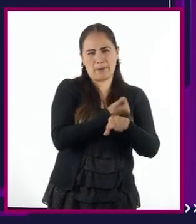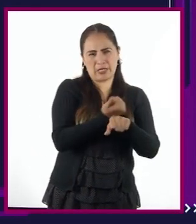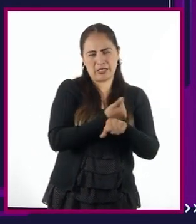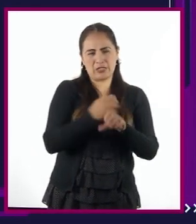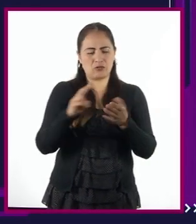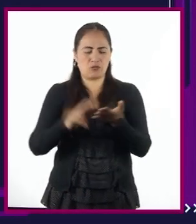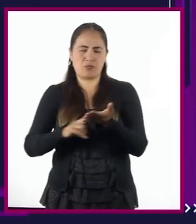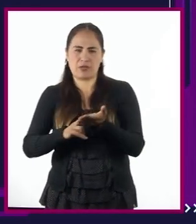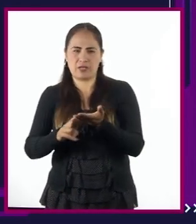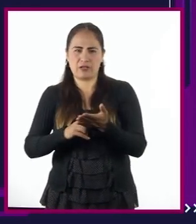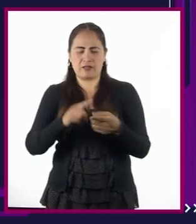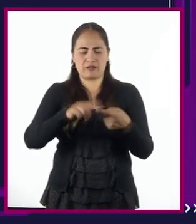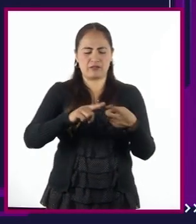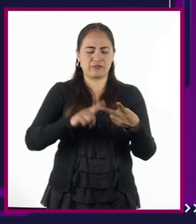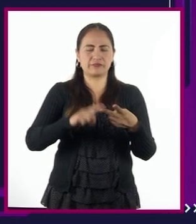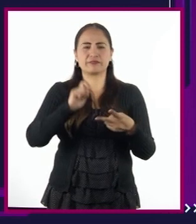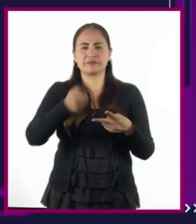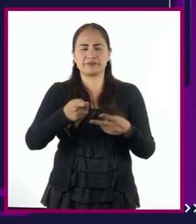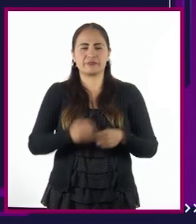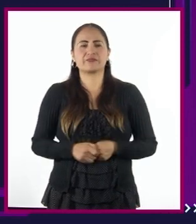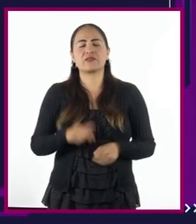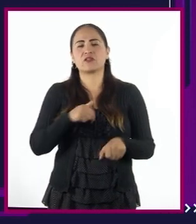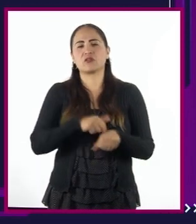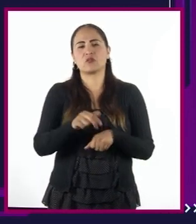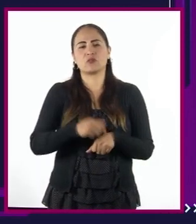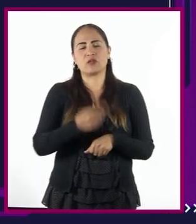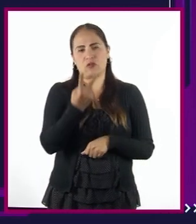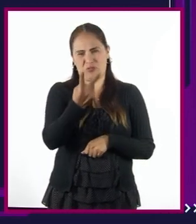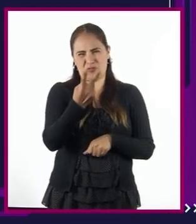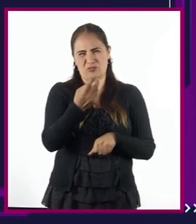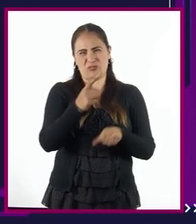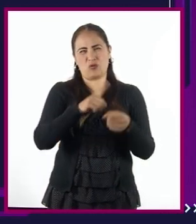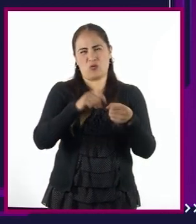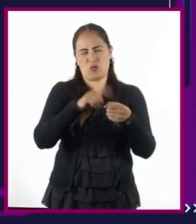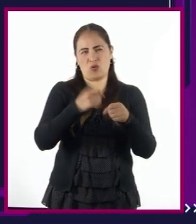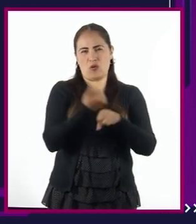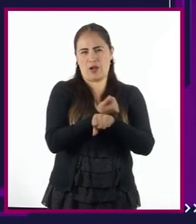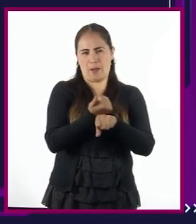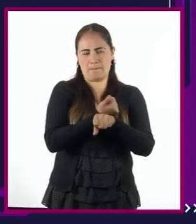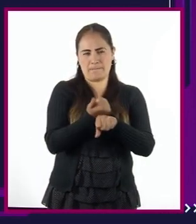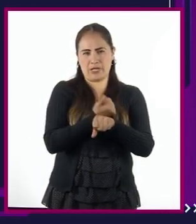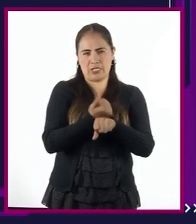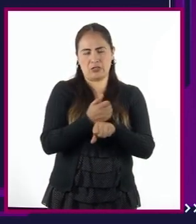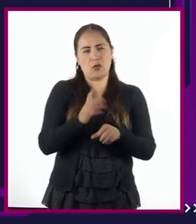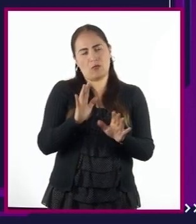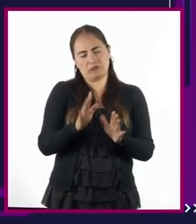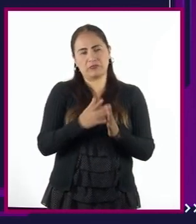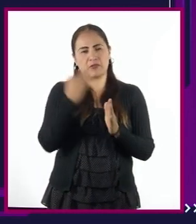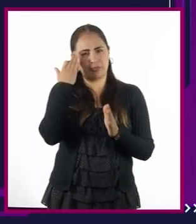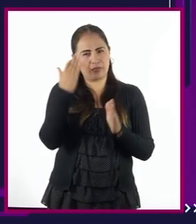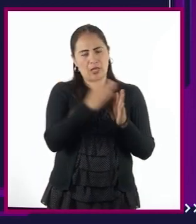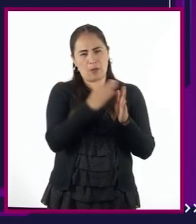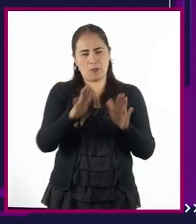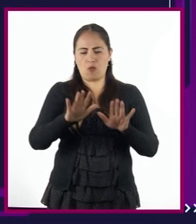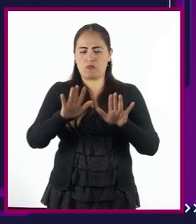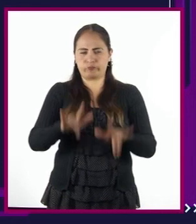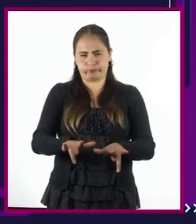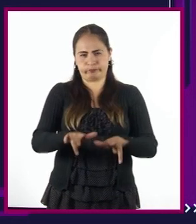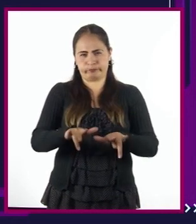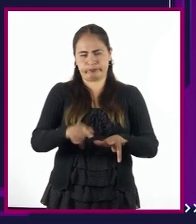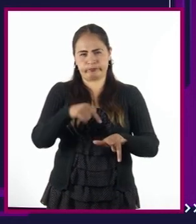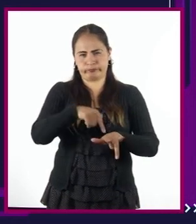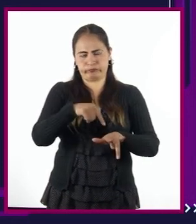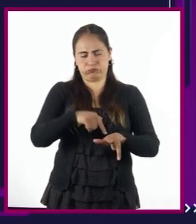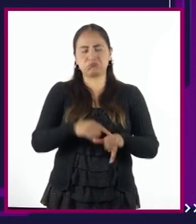Observemos que el vehículo 2, el de la gráfica amarilla, a excepción del periodo en que se encontró detenido,